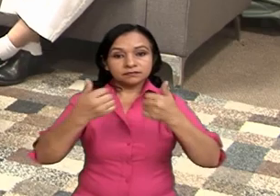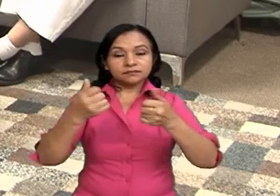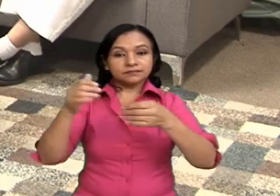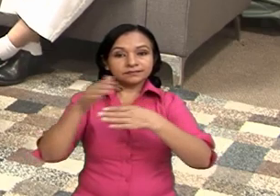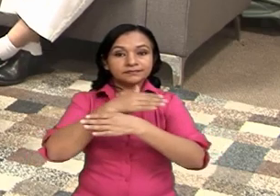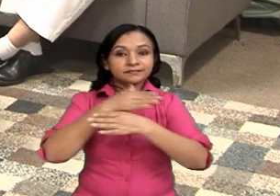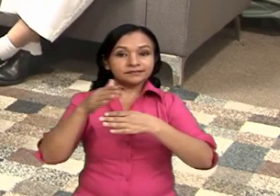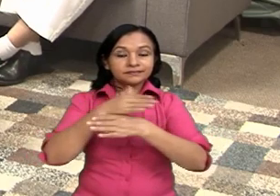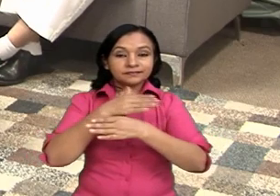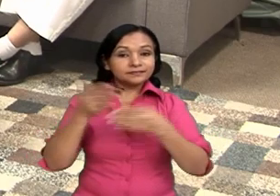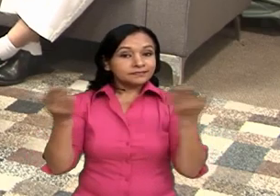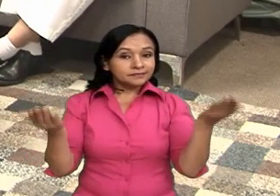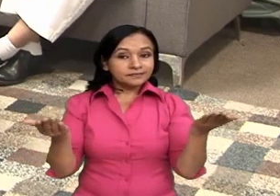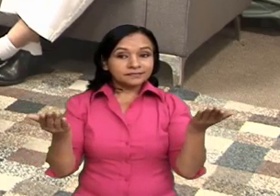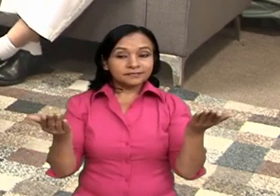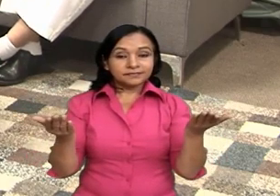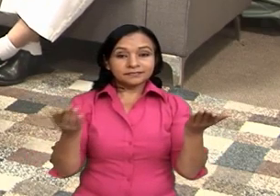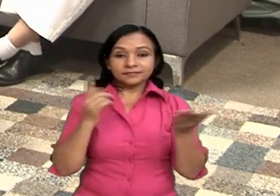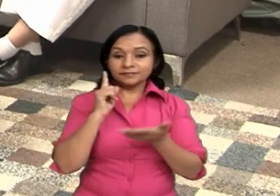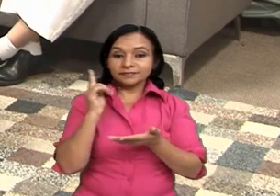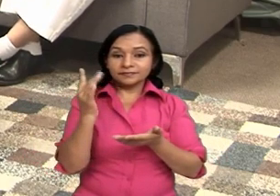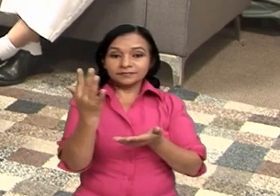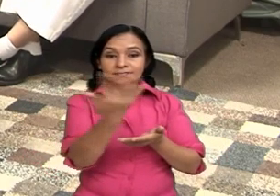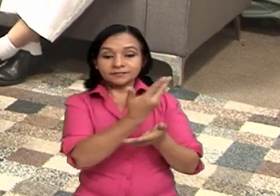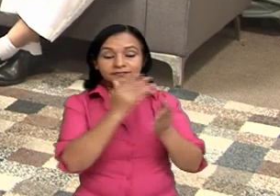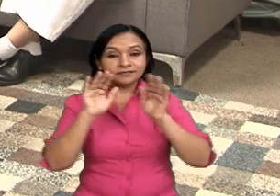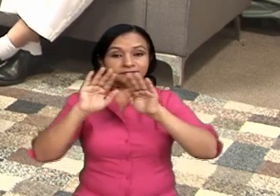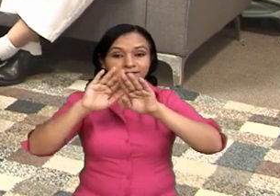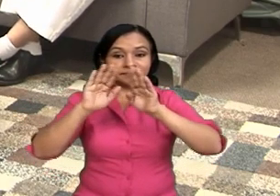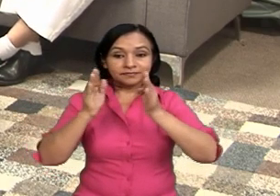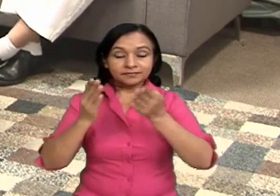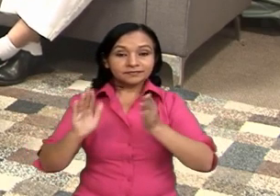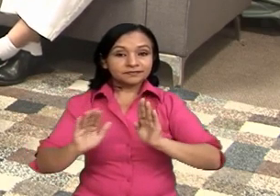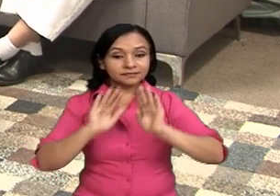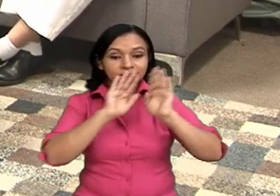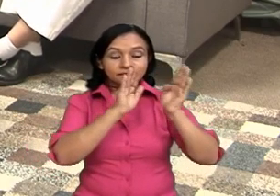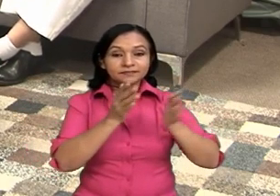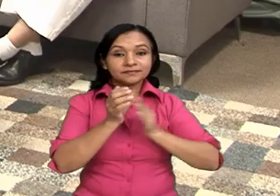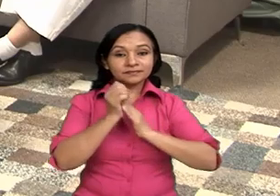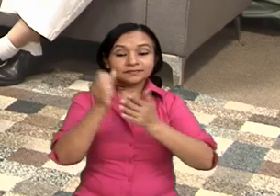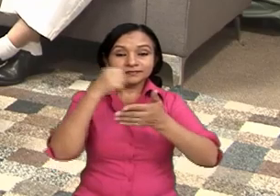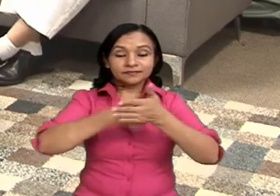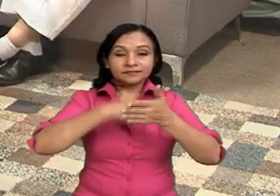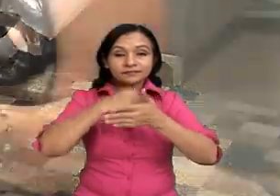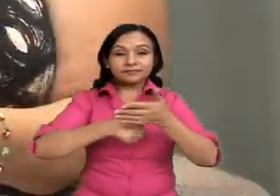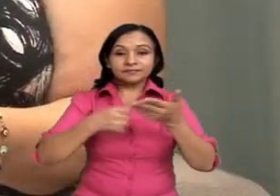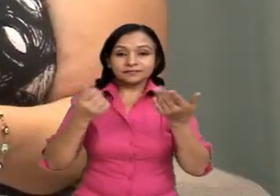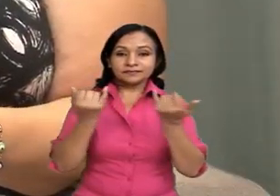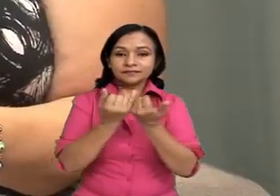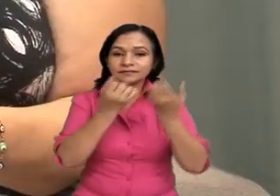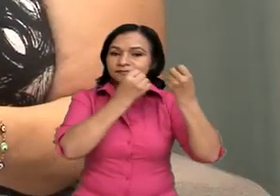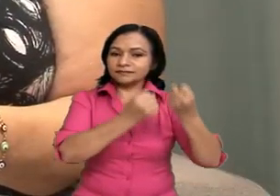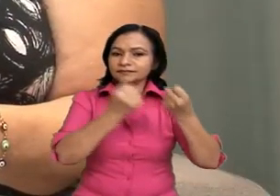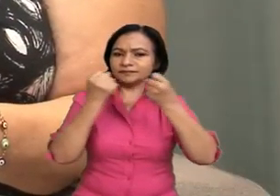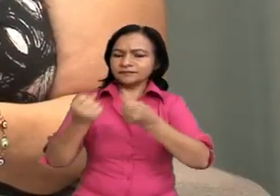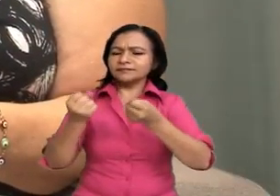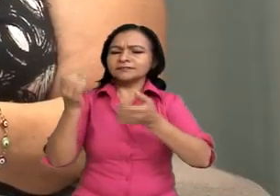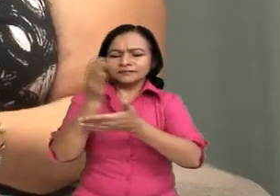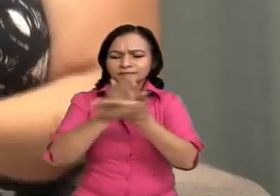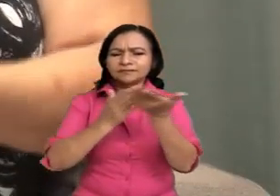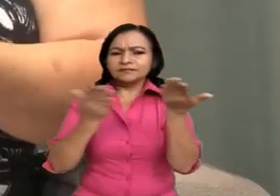porque a pesar de que la mayoría de nosotras las mujeres dirigíamos las luchas, pero también habían compañeros hombres.